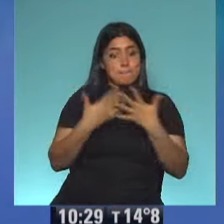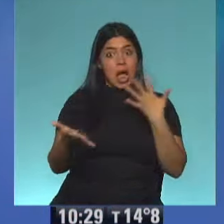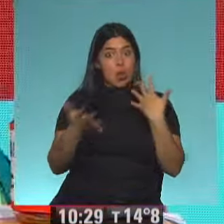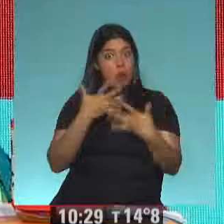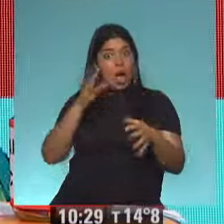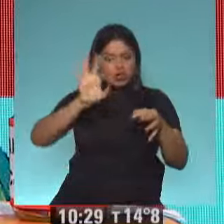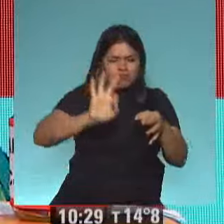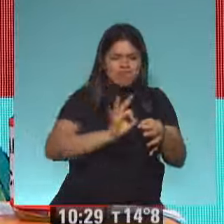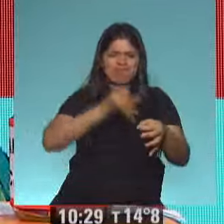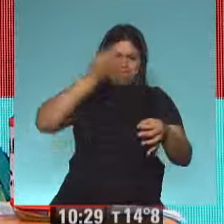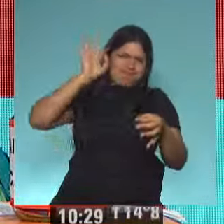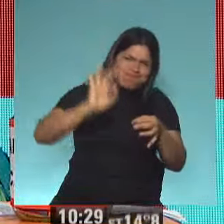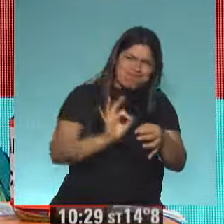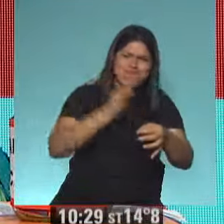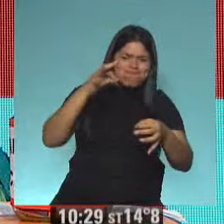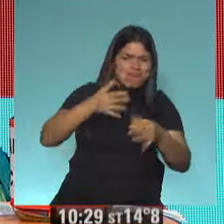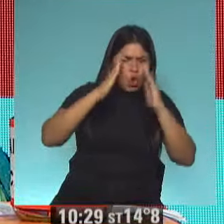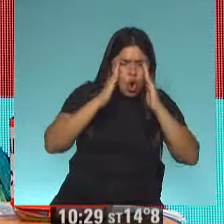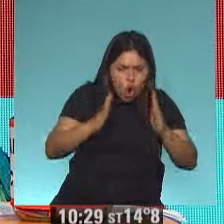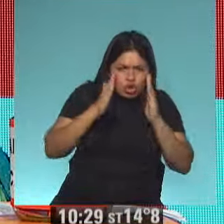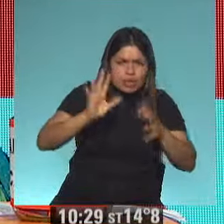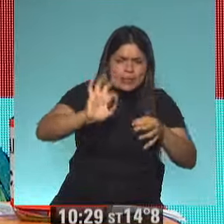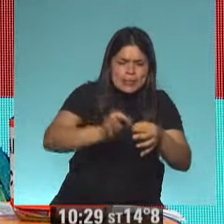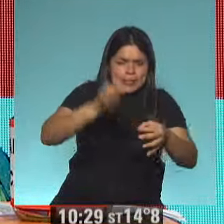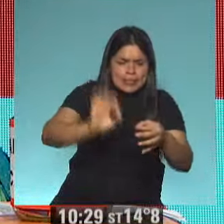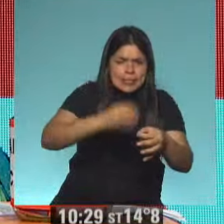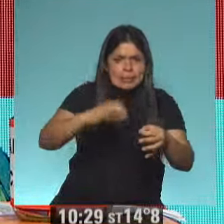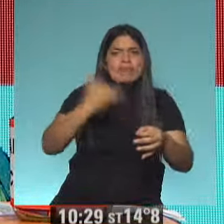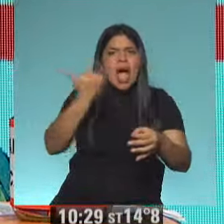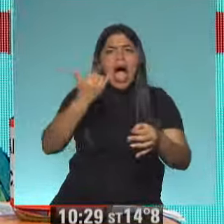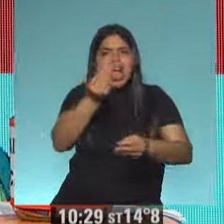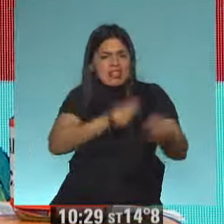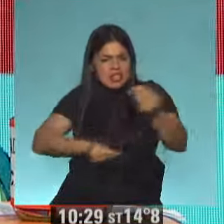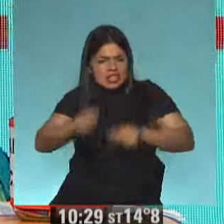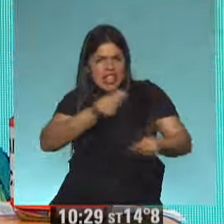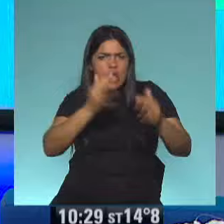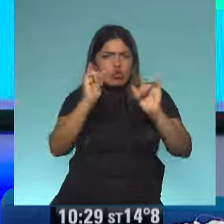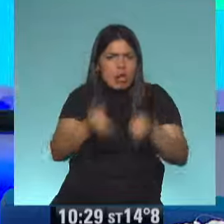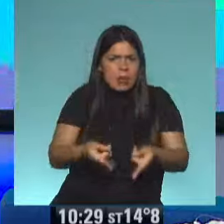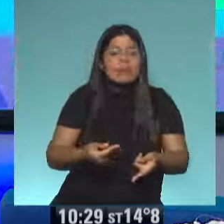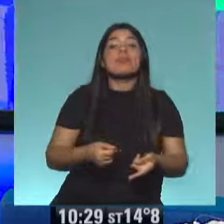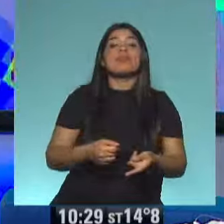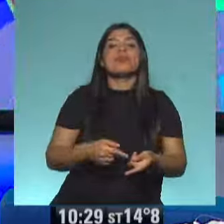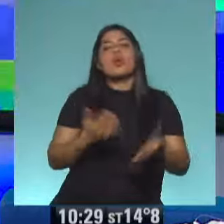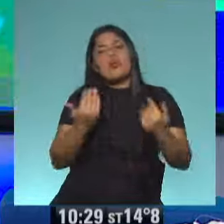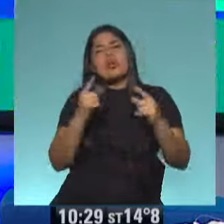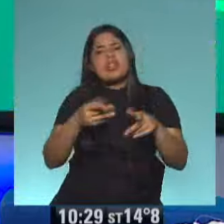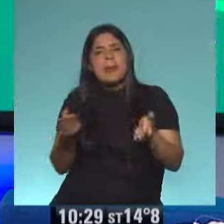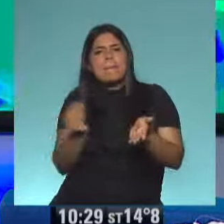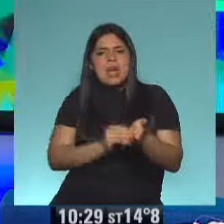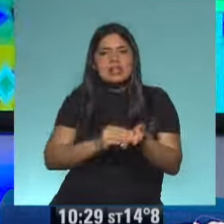tienen mucho una trabajo. Mucho trabajo, un diseño, ¿no? Alegres. Alegres. Claro